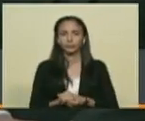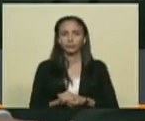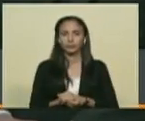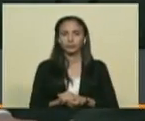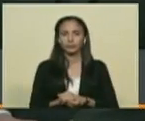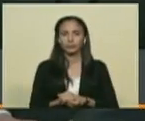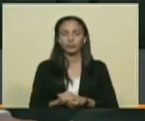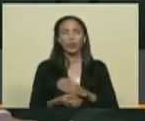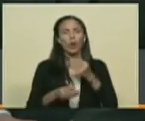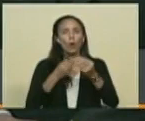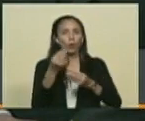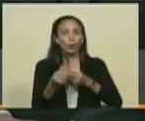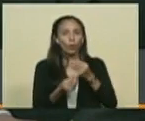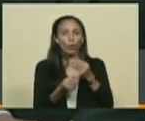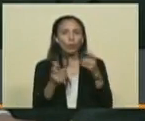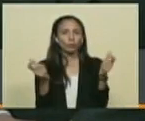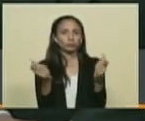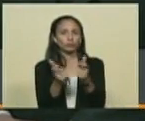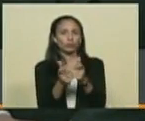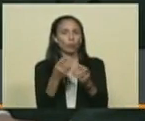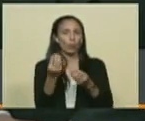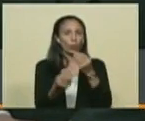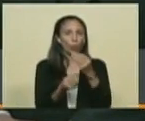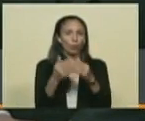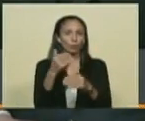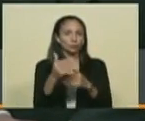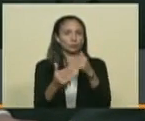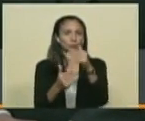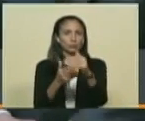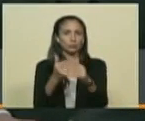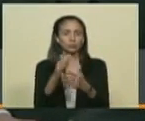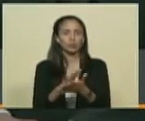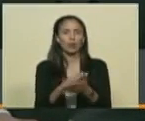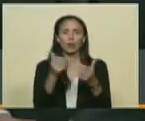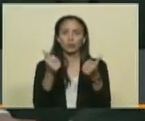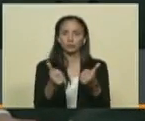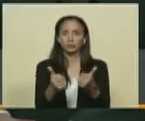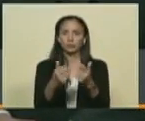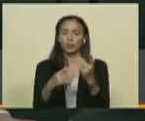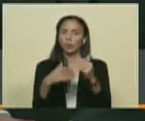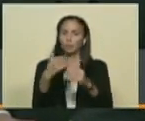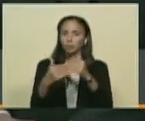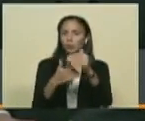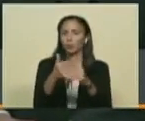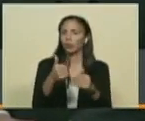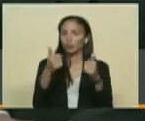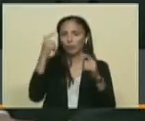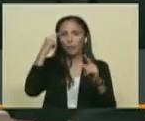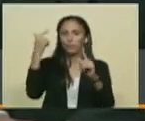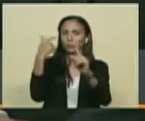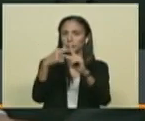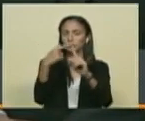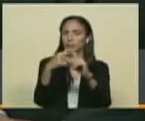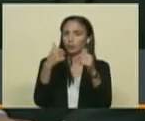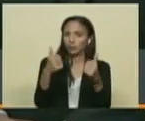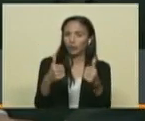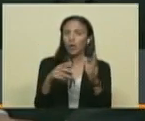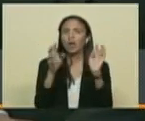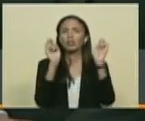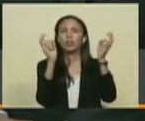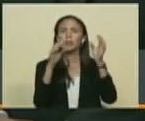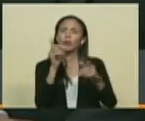El clima de la reunión ha sido positivo, ha sido constructivo, hemos ido avanzando en algunos